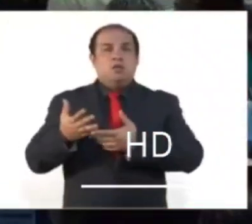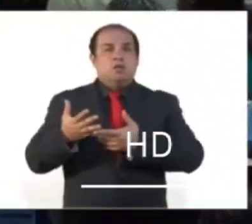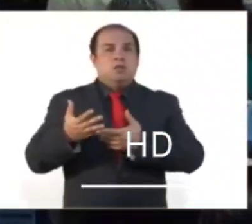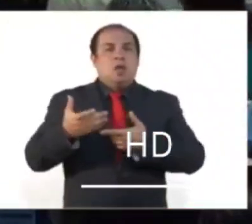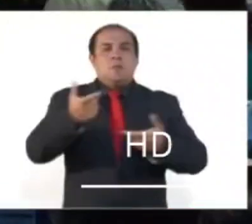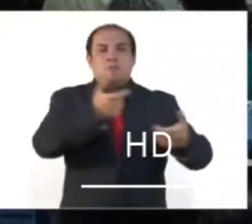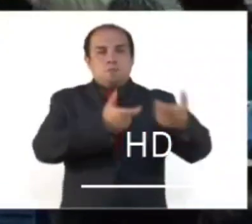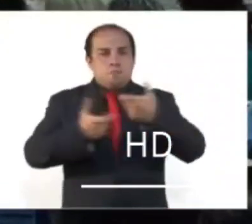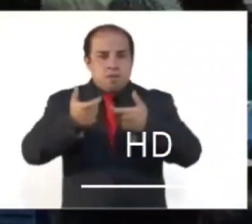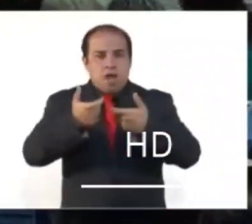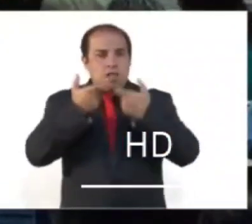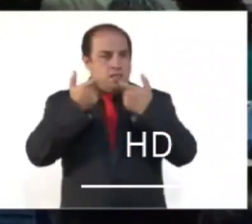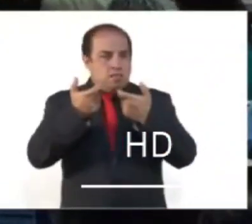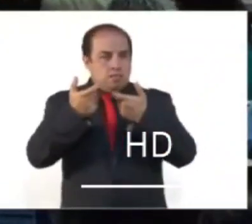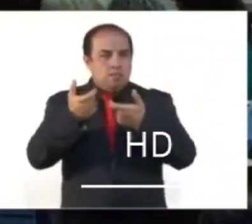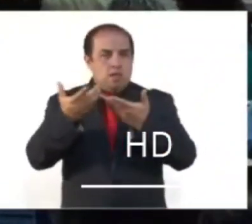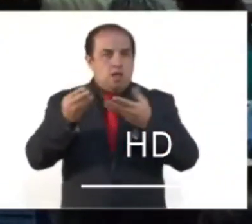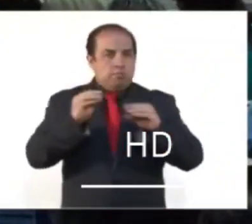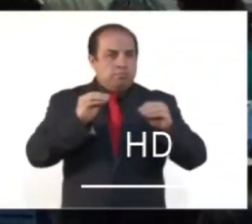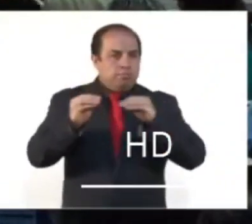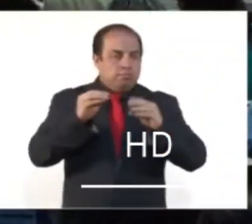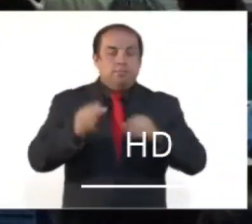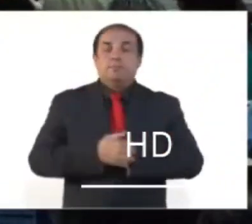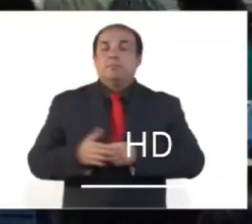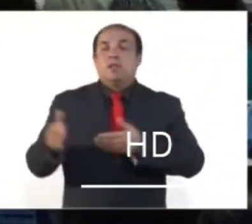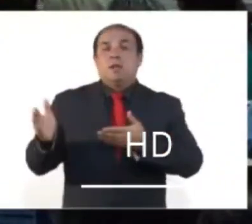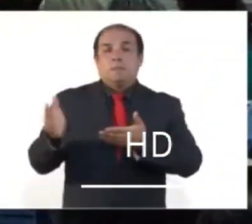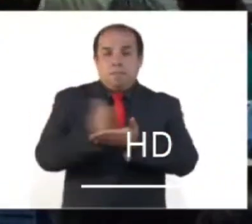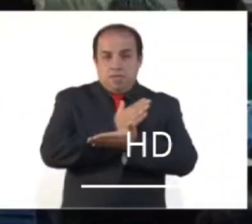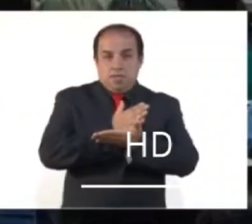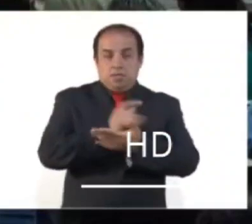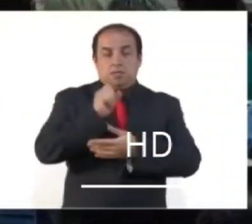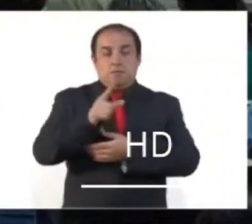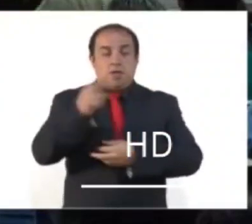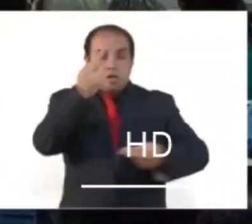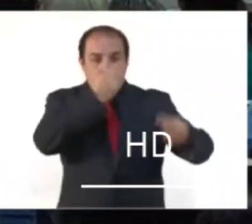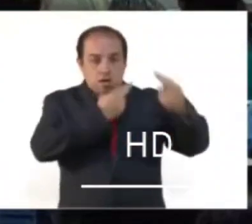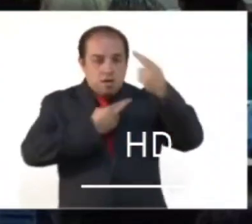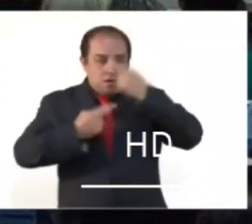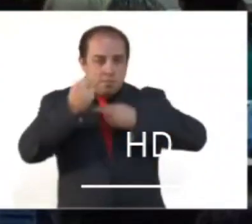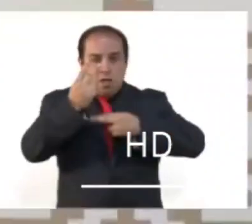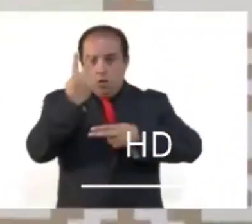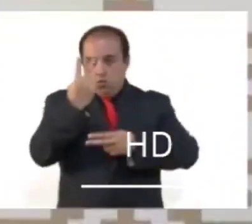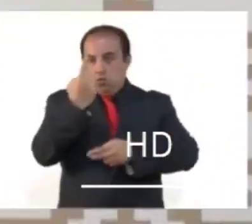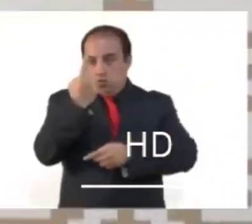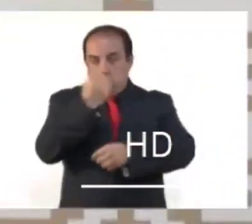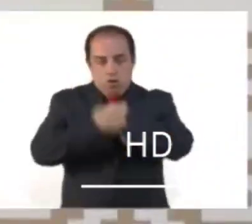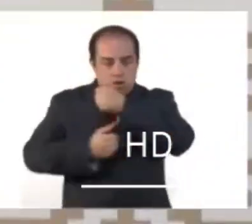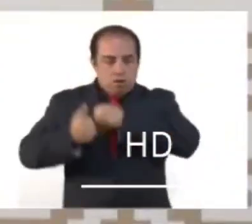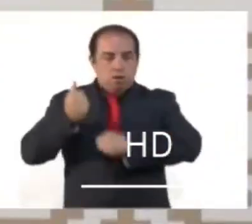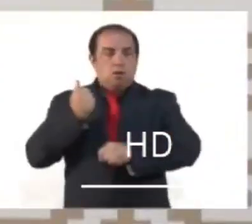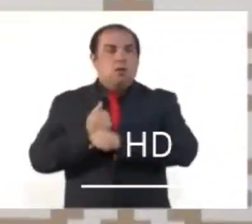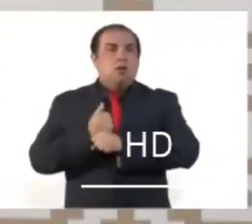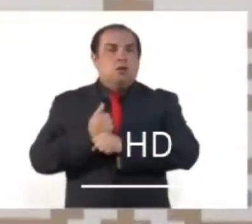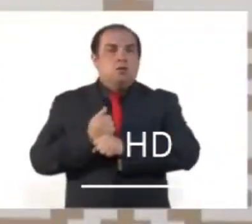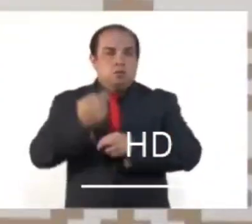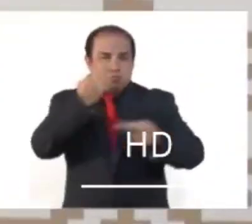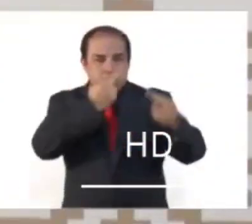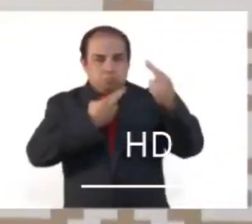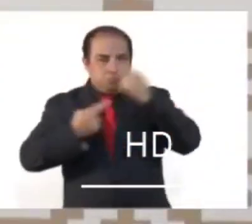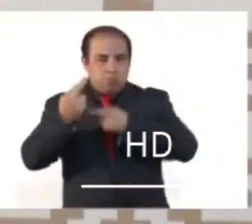movimiento. Por otro lado, hicimos una evaluación hace un año de